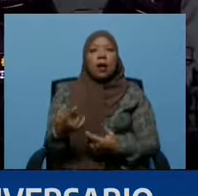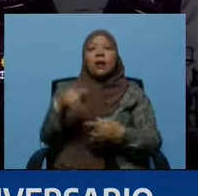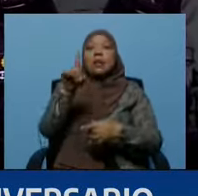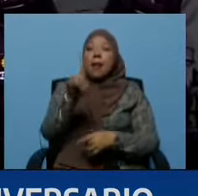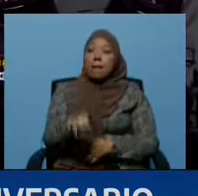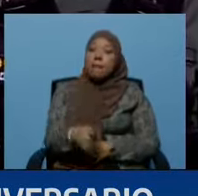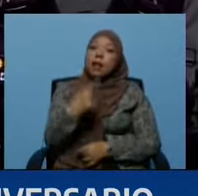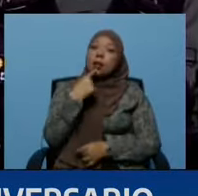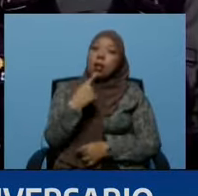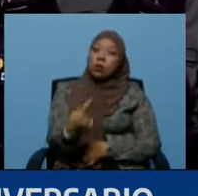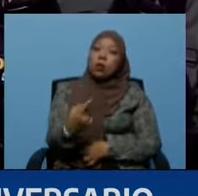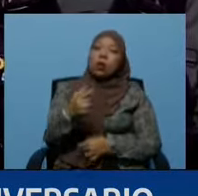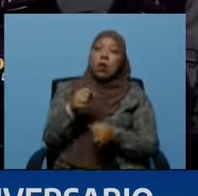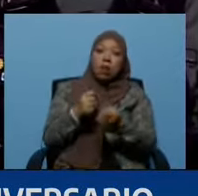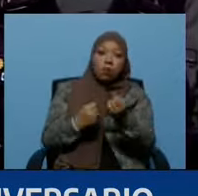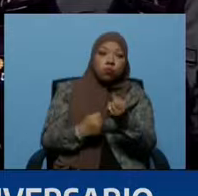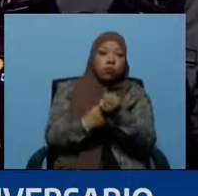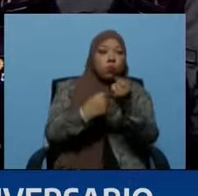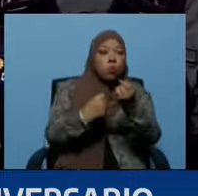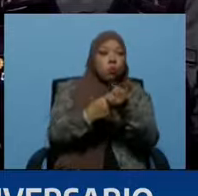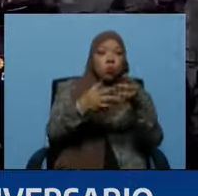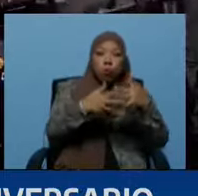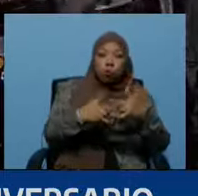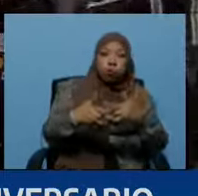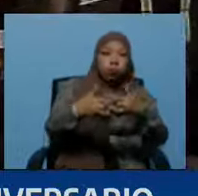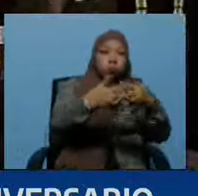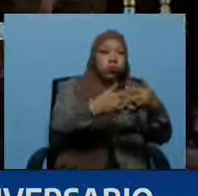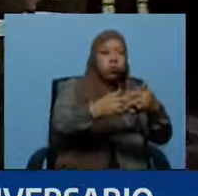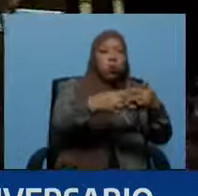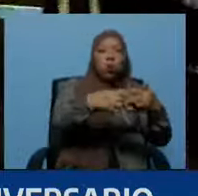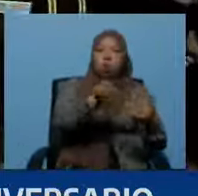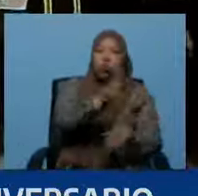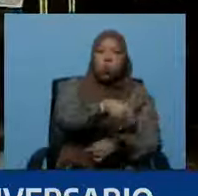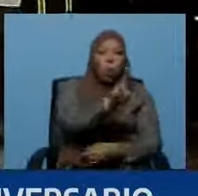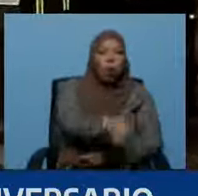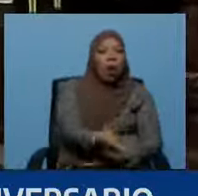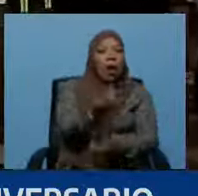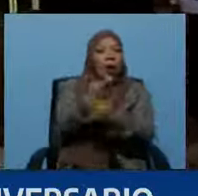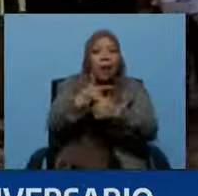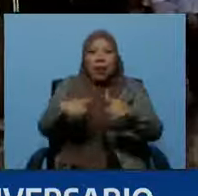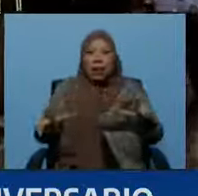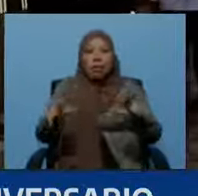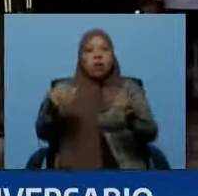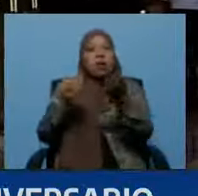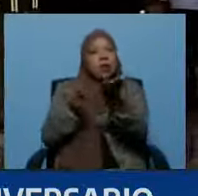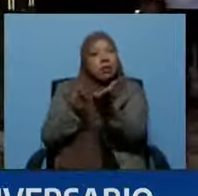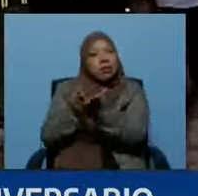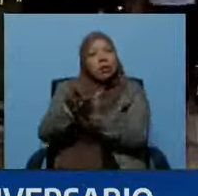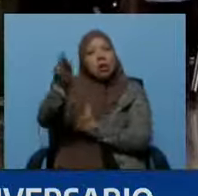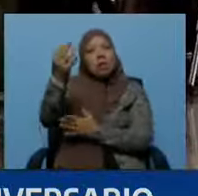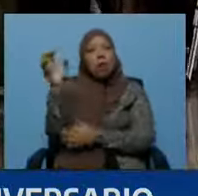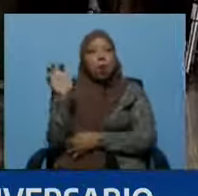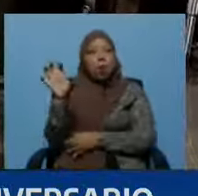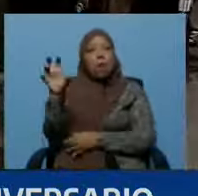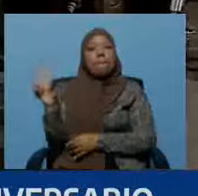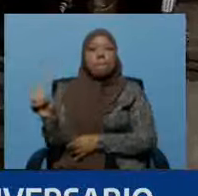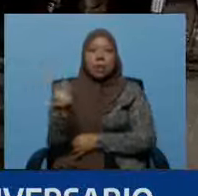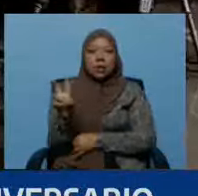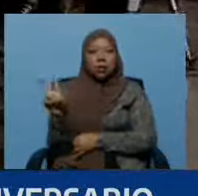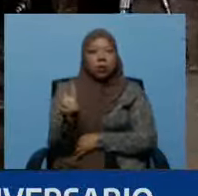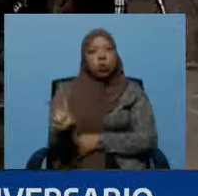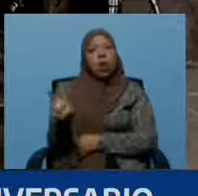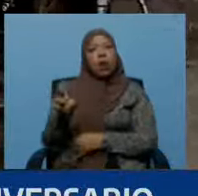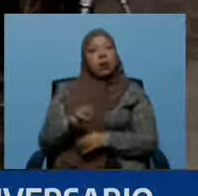decir esclavos nunca, libres siempre, por hoy y para siempre, como patria, como